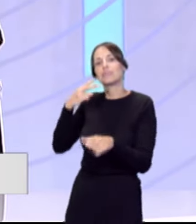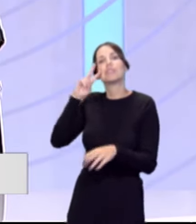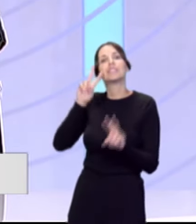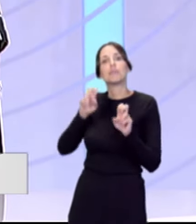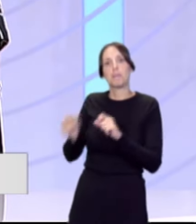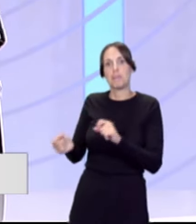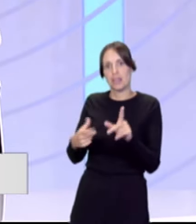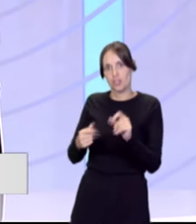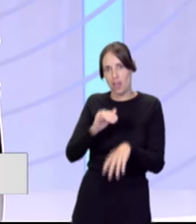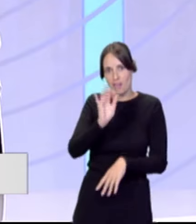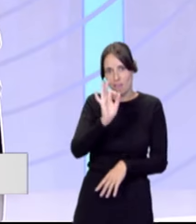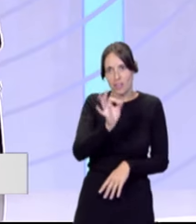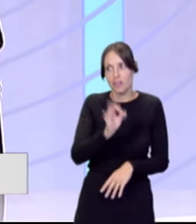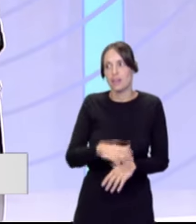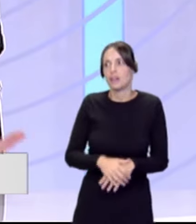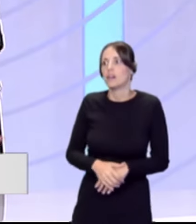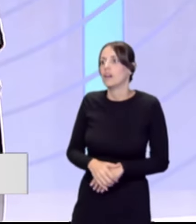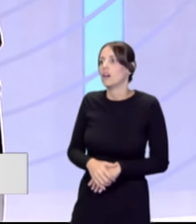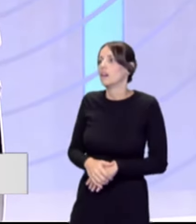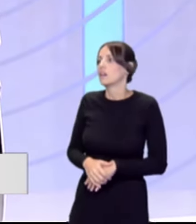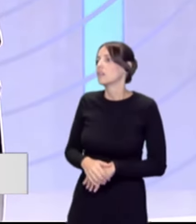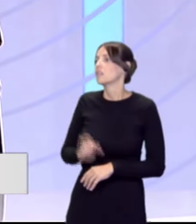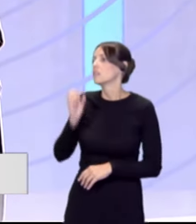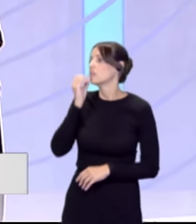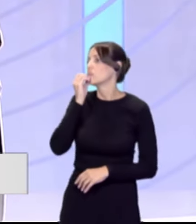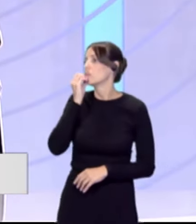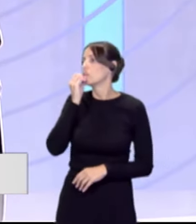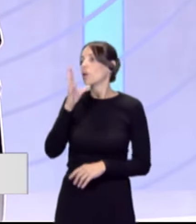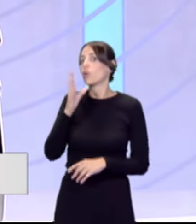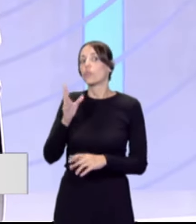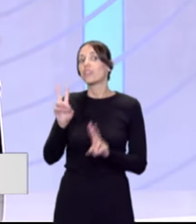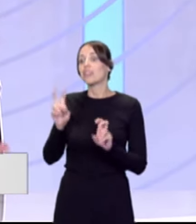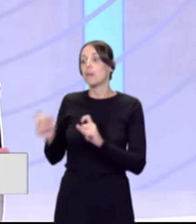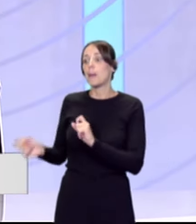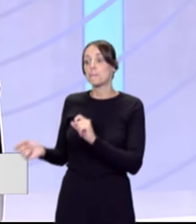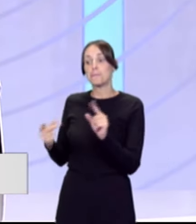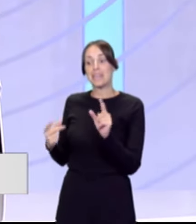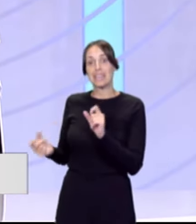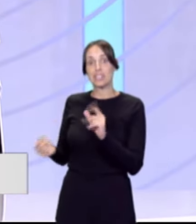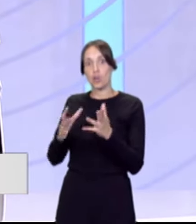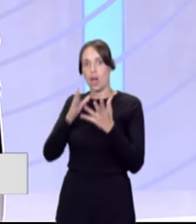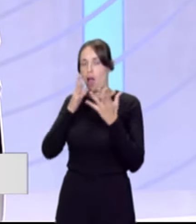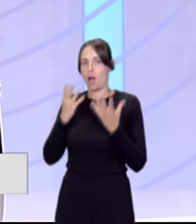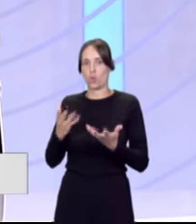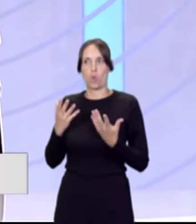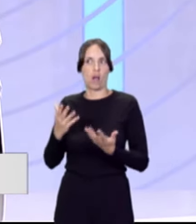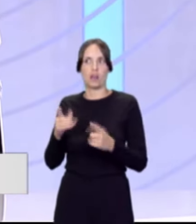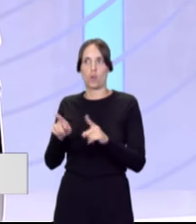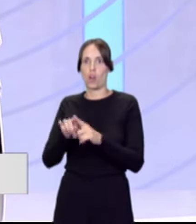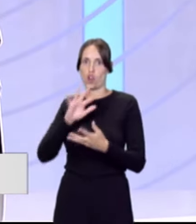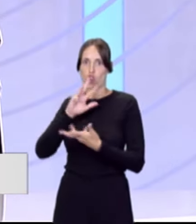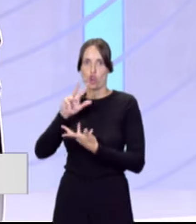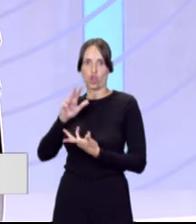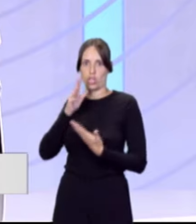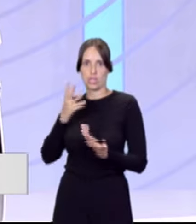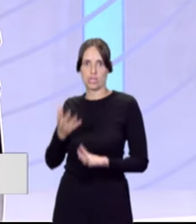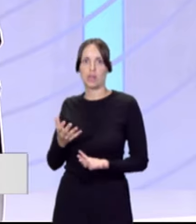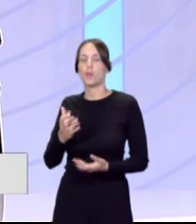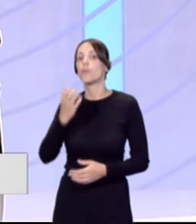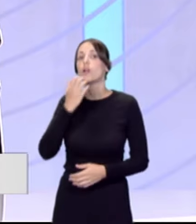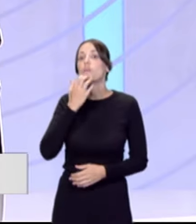creo que las migraciones es algo que está muy presente en el mundo de hoy, ¿no? Desafortunadamente. Por ejemplo, en el caso de esta chica afgana